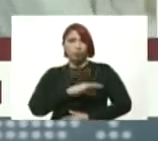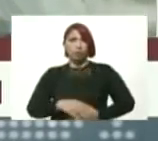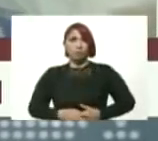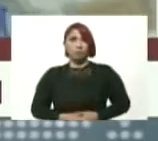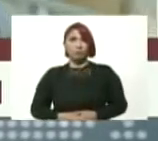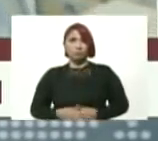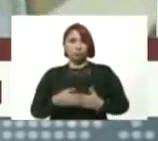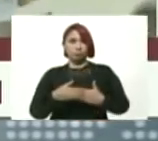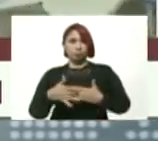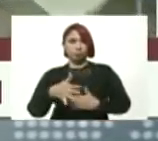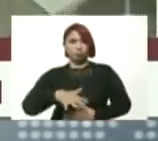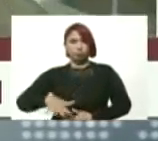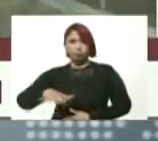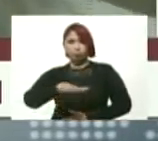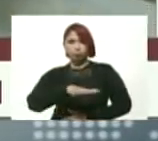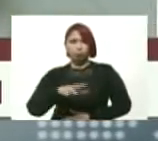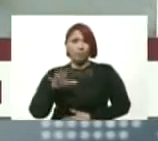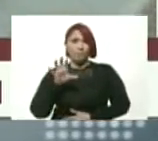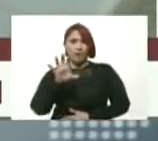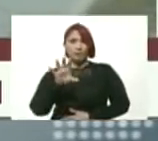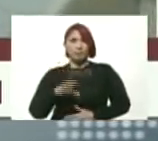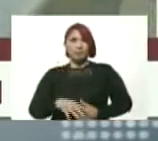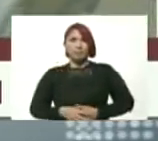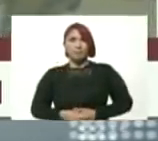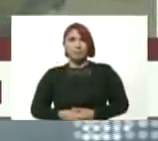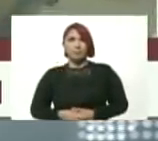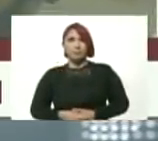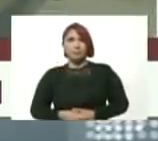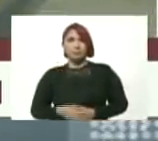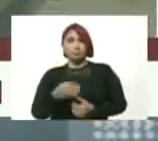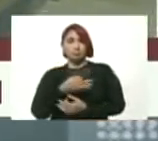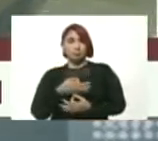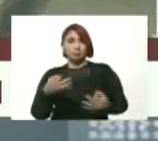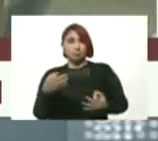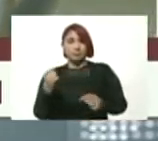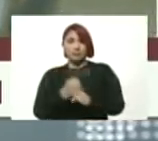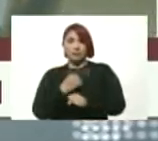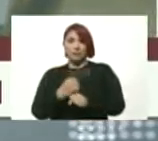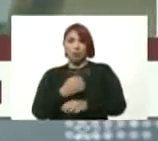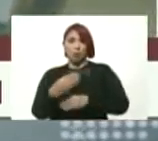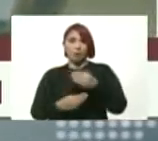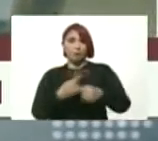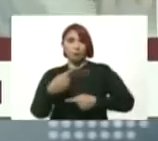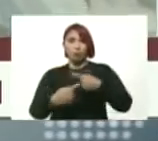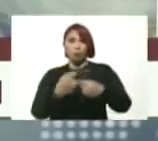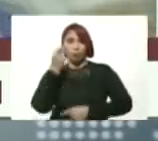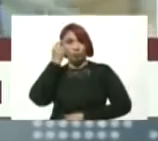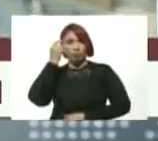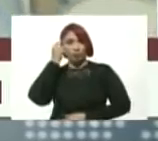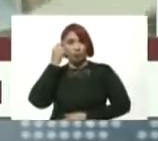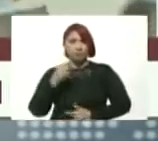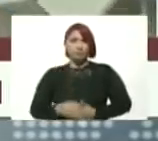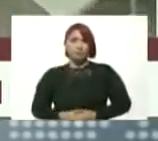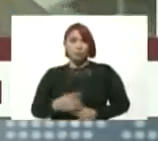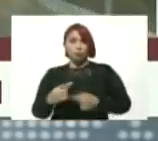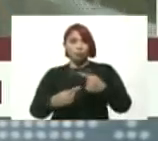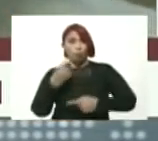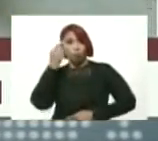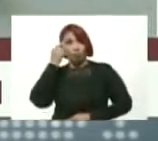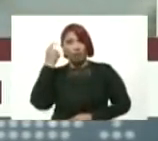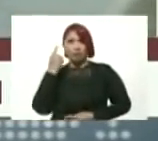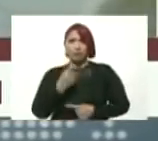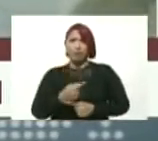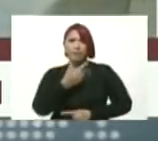lo largo y ancho del país extraordinaria labor que hacen todos los días y cada día hay que mejorar la